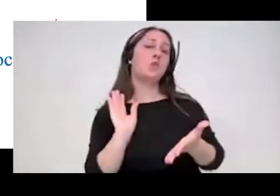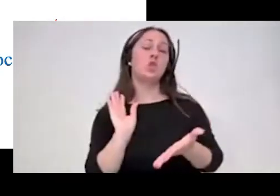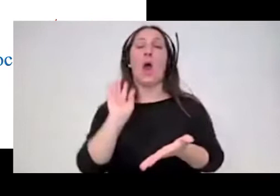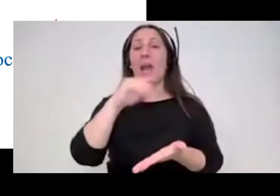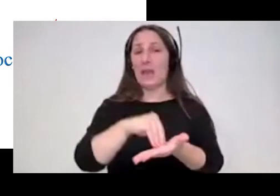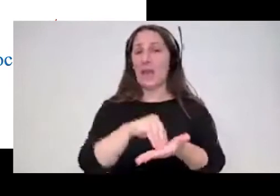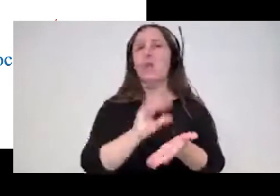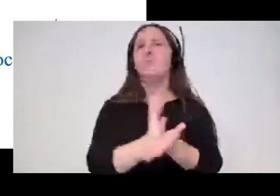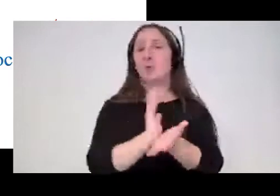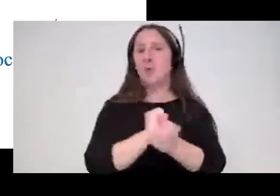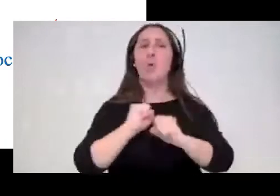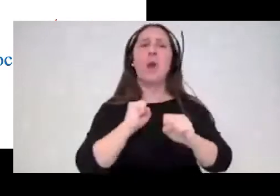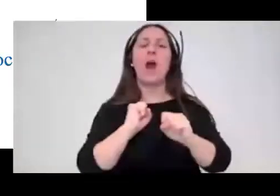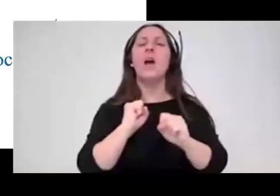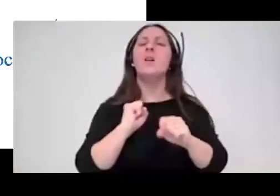estatal,